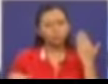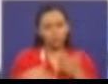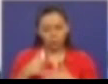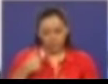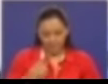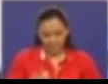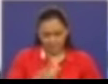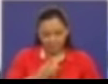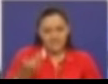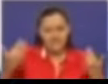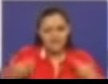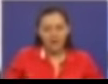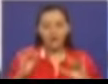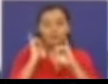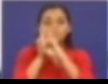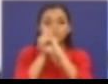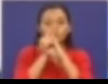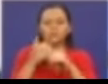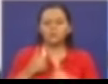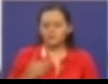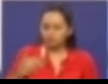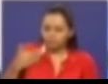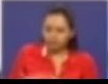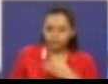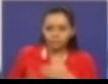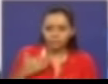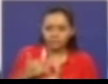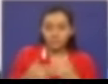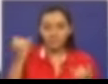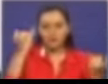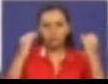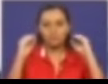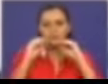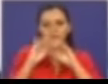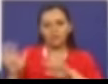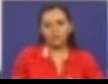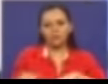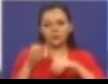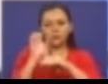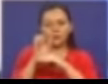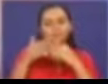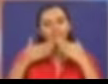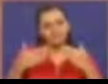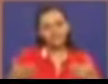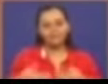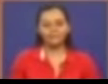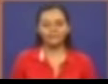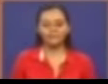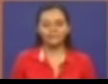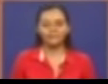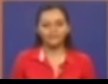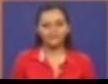instituto pionero que permanentemente está innovando el agro ecuatoriano. Muchas gracias.